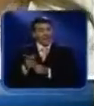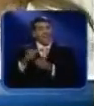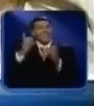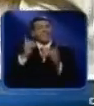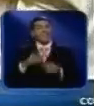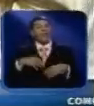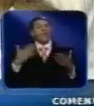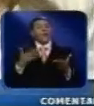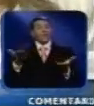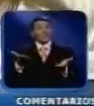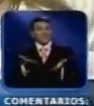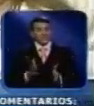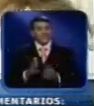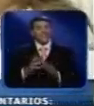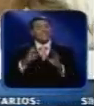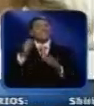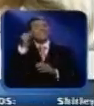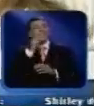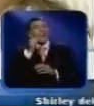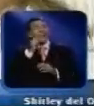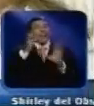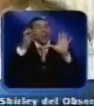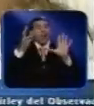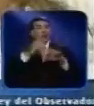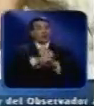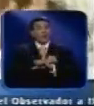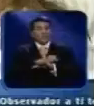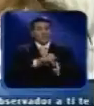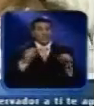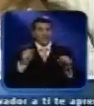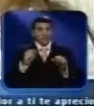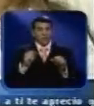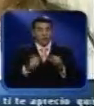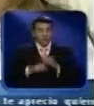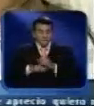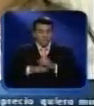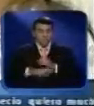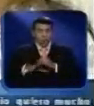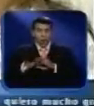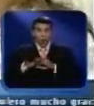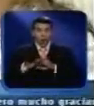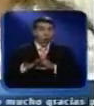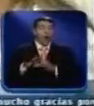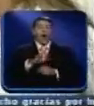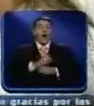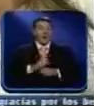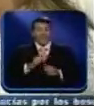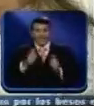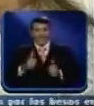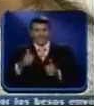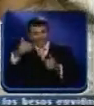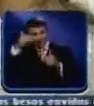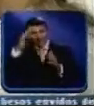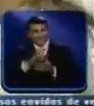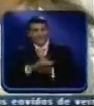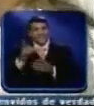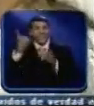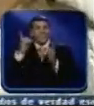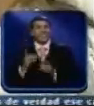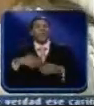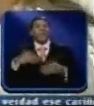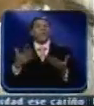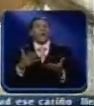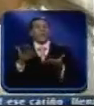cuándo salir. Y el sábado a las 8 de la mañana, boté el tapón y empezaron las contracciones. ¿Hizo caso? Hizo caso. Ella decidió cuándo